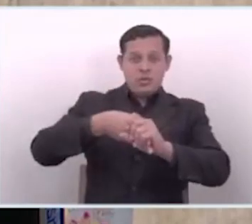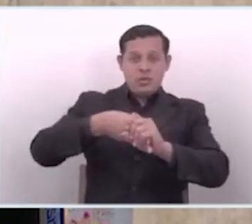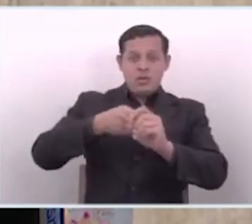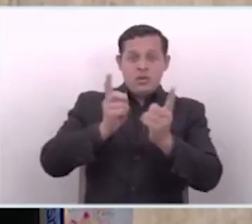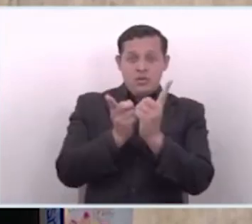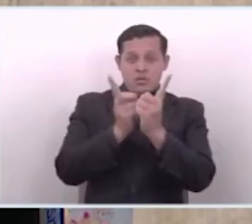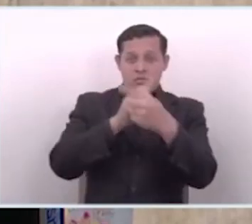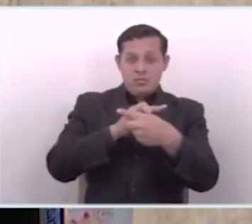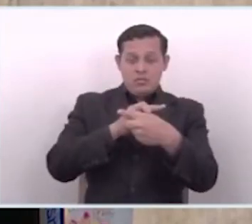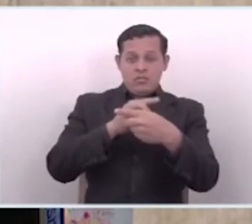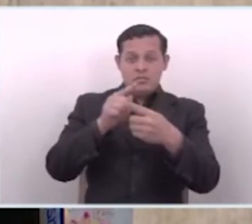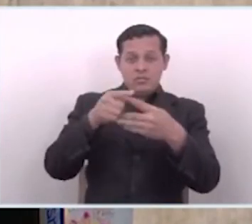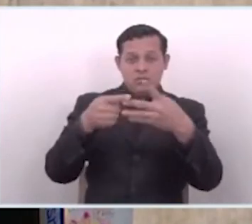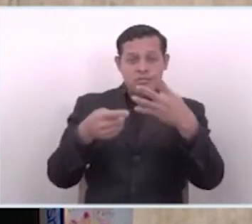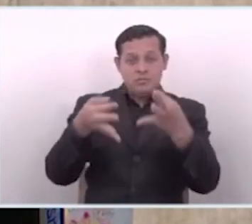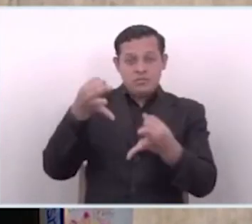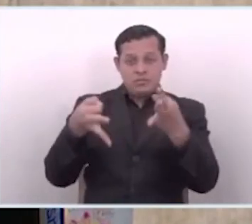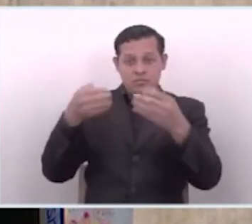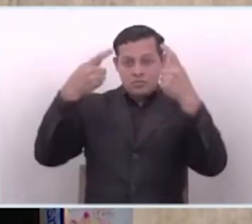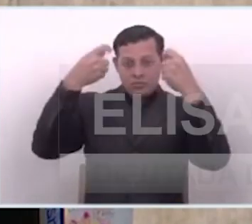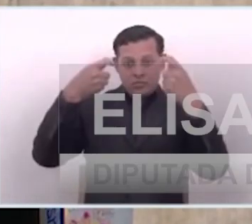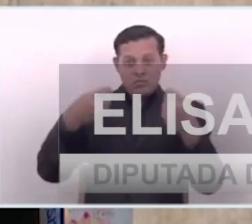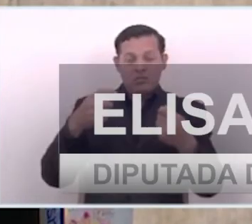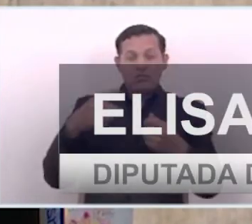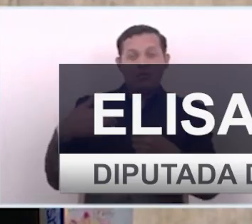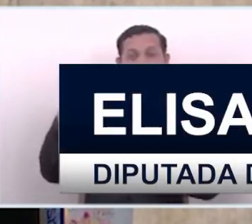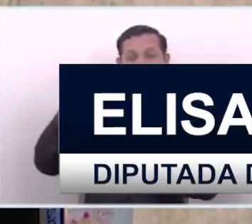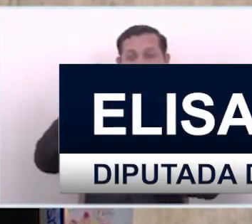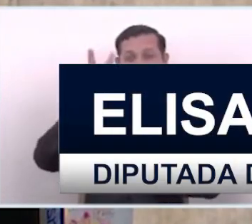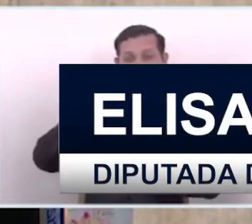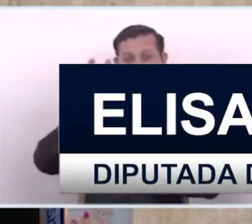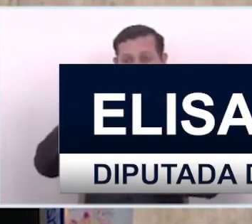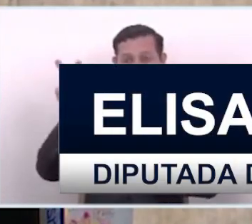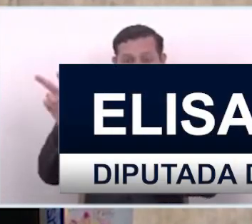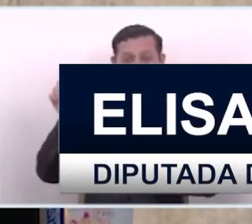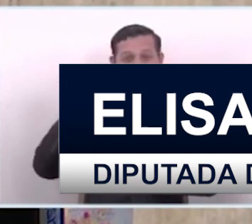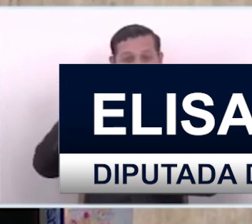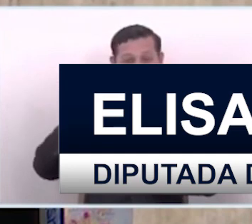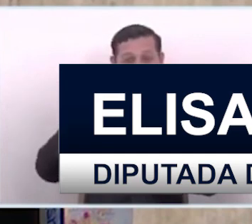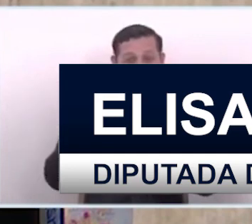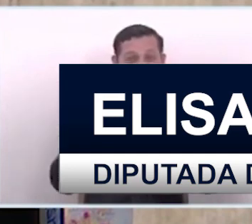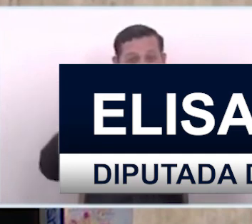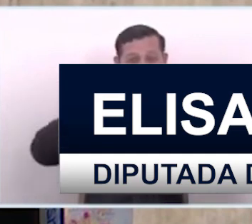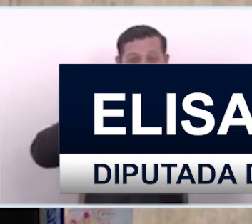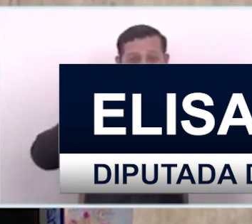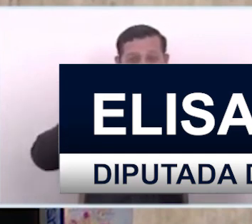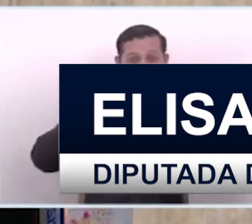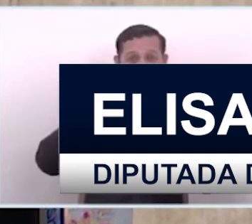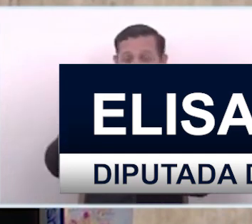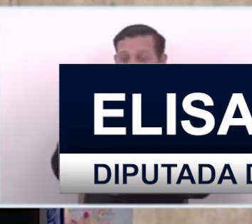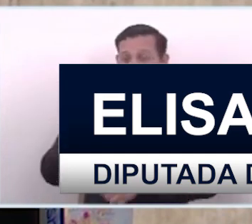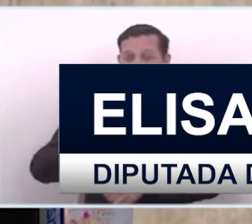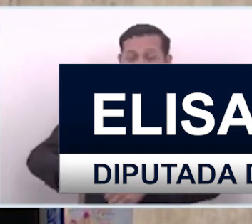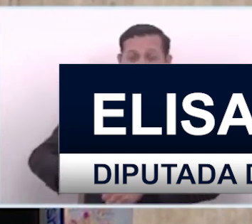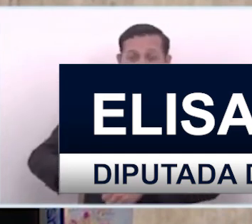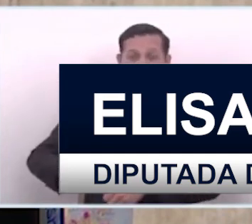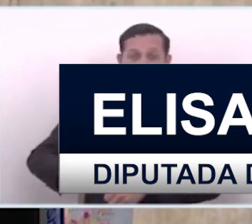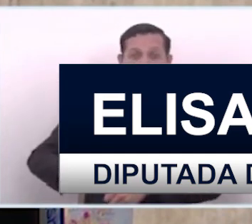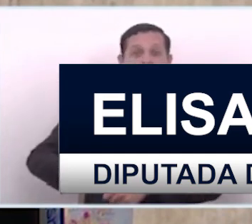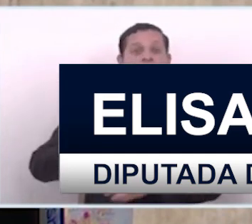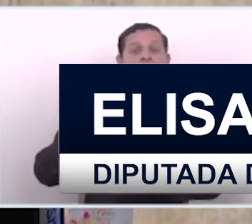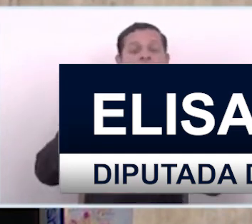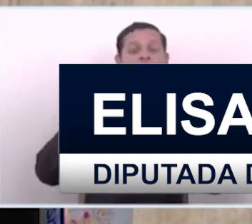modificaciones a la ley de presupuesto 2022 en la parte correspondiente a la presidencia de la república